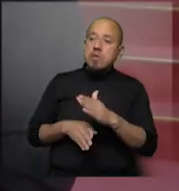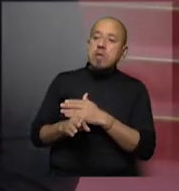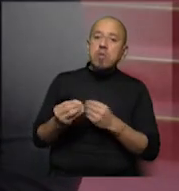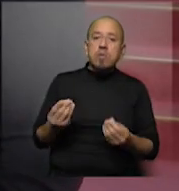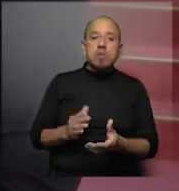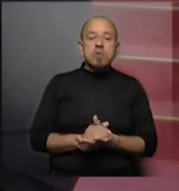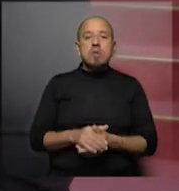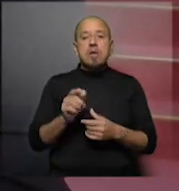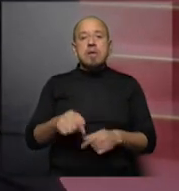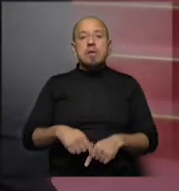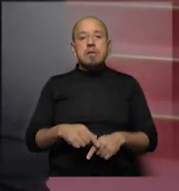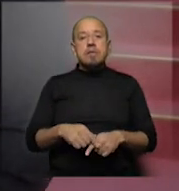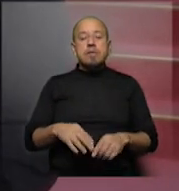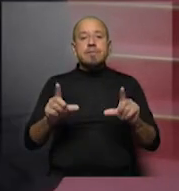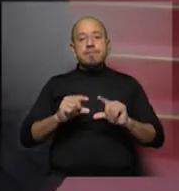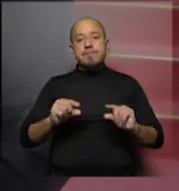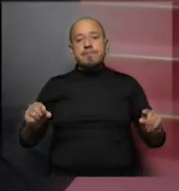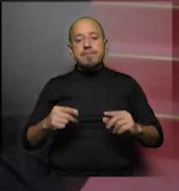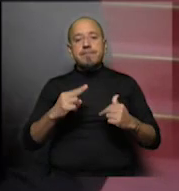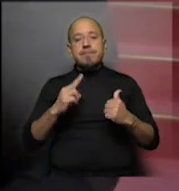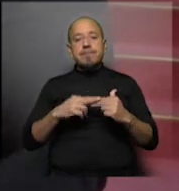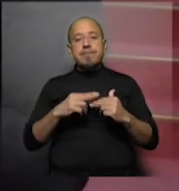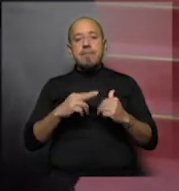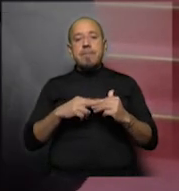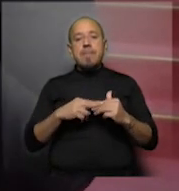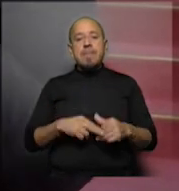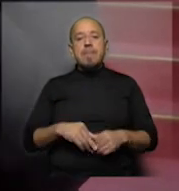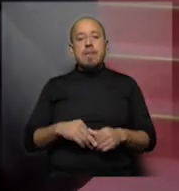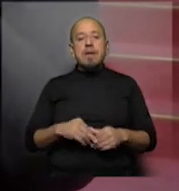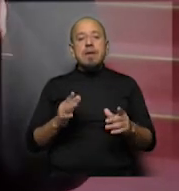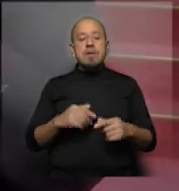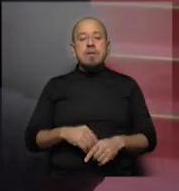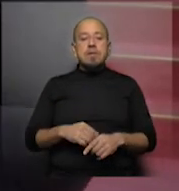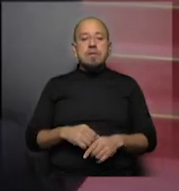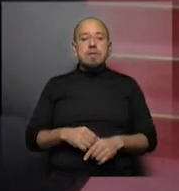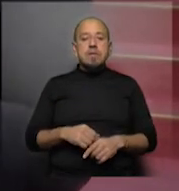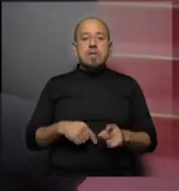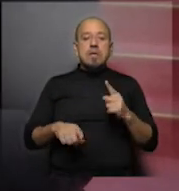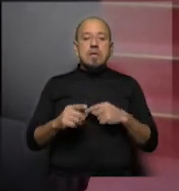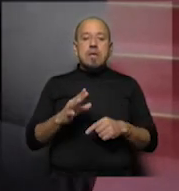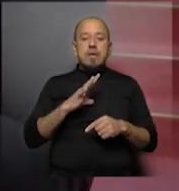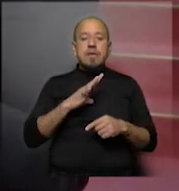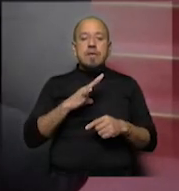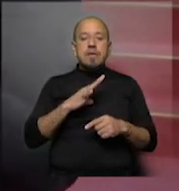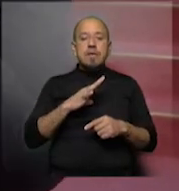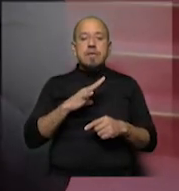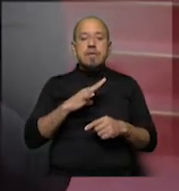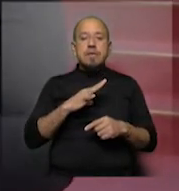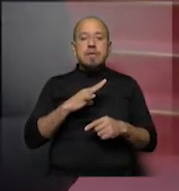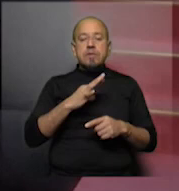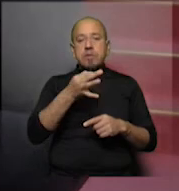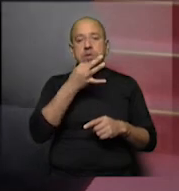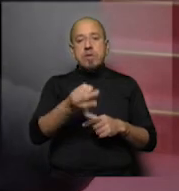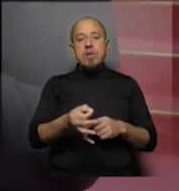la página del festival, que es muy importante, porque bueno, acá quizás no pueda resumir todas las actividades, porque también no nombré